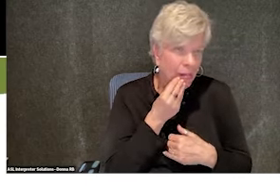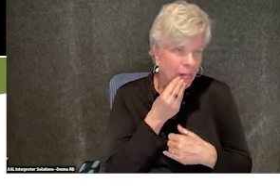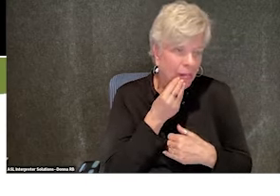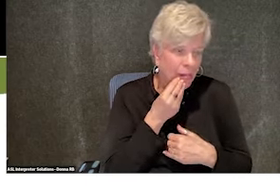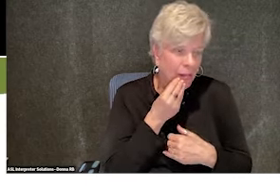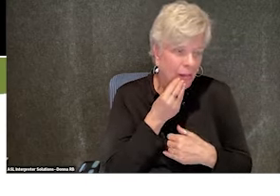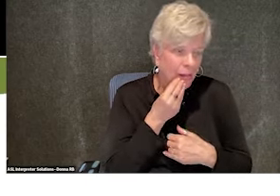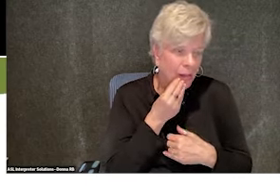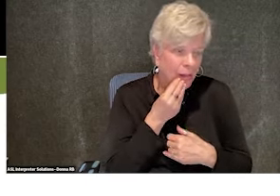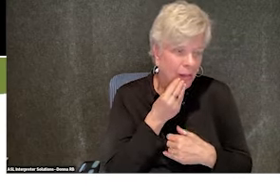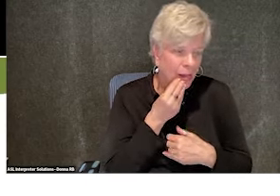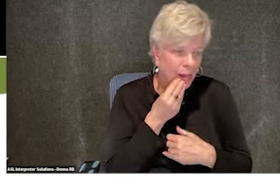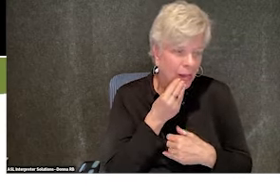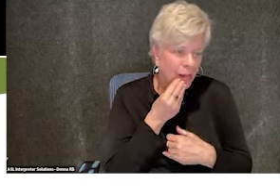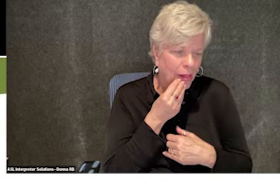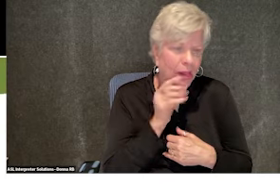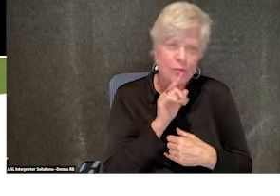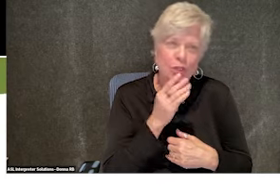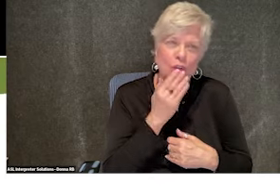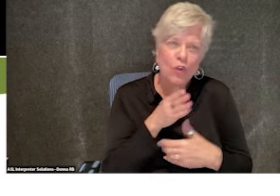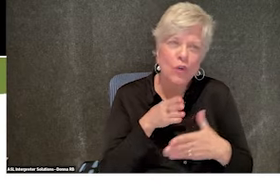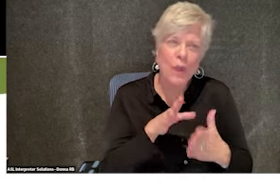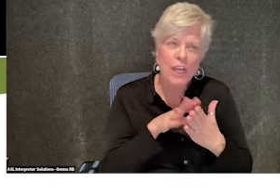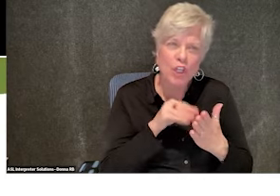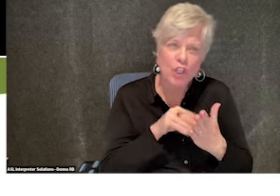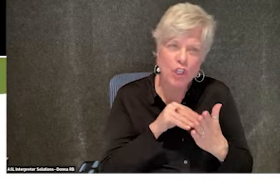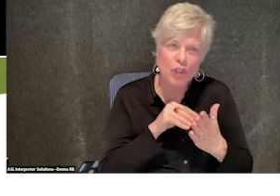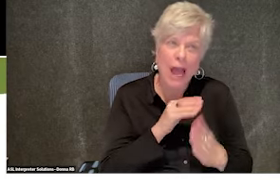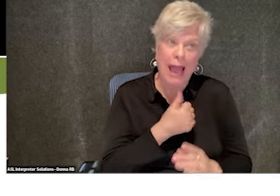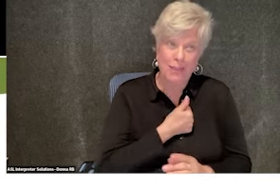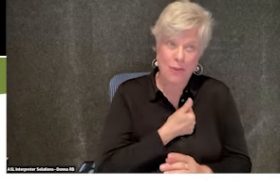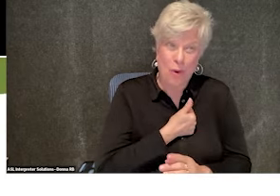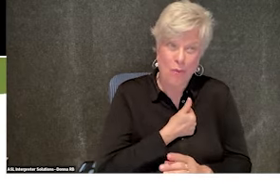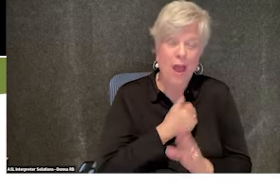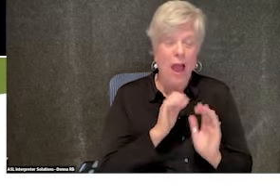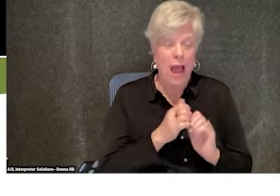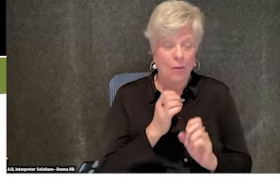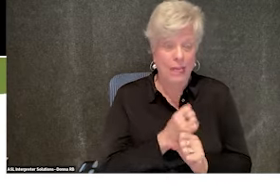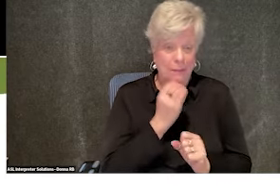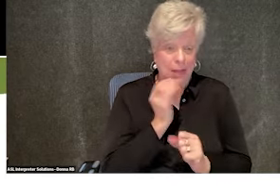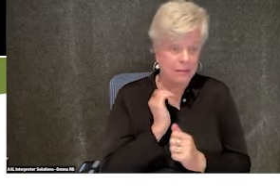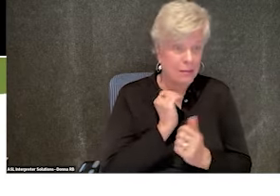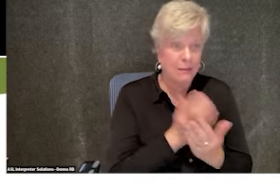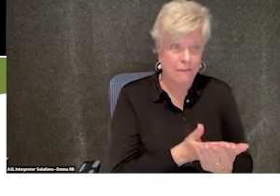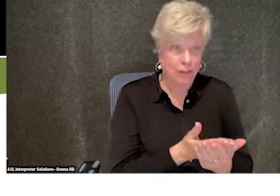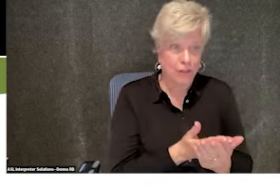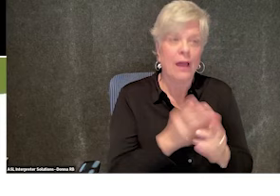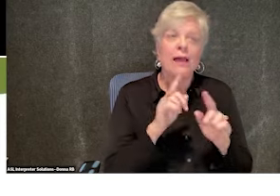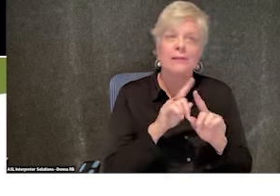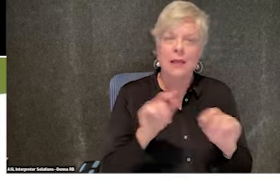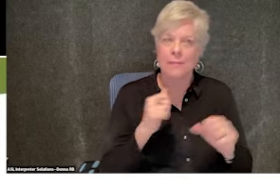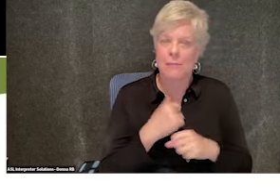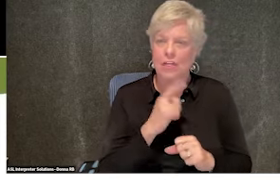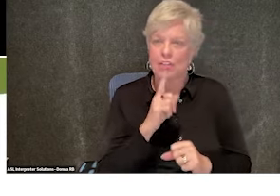pidiendo comida entregada, pero que no está gastando demasiado dinero o alguna otra cosa para